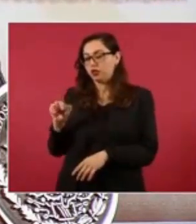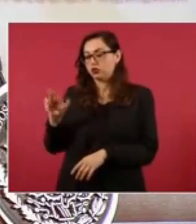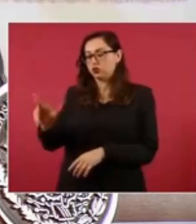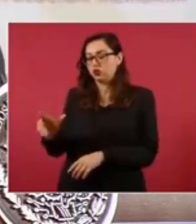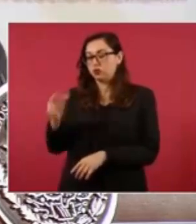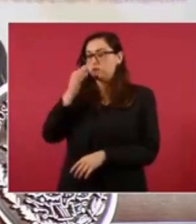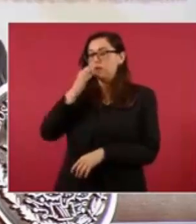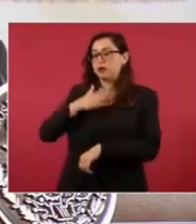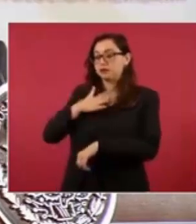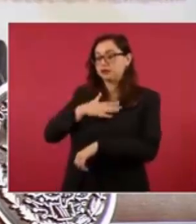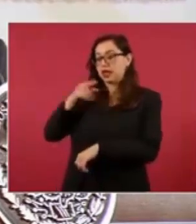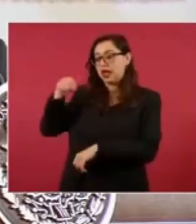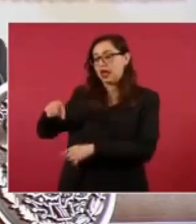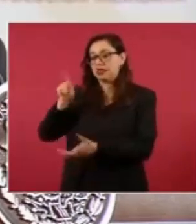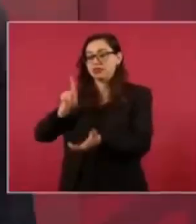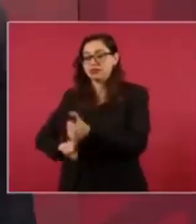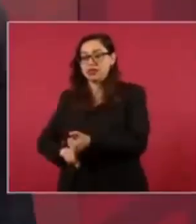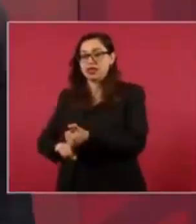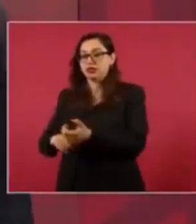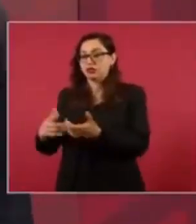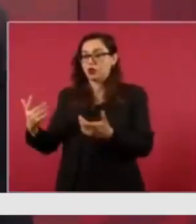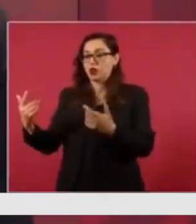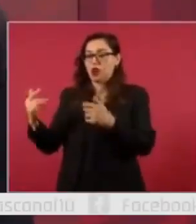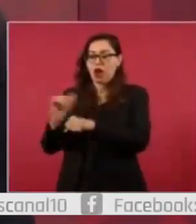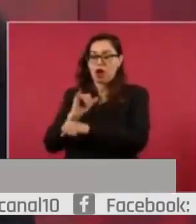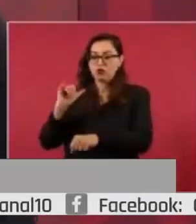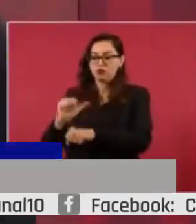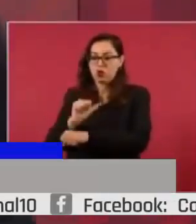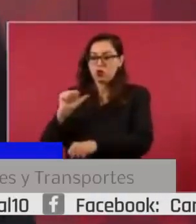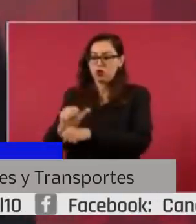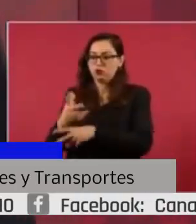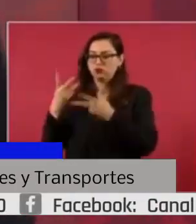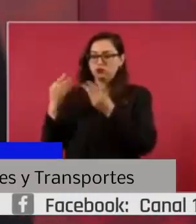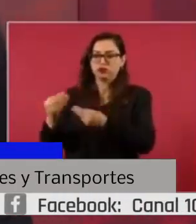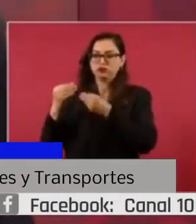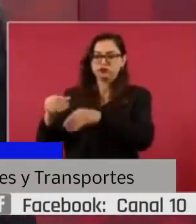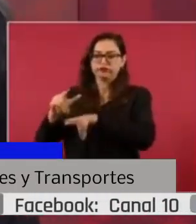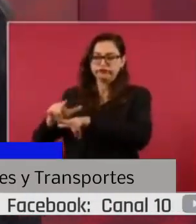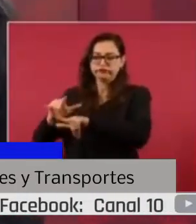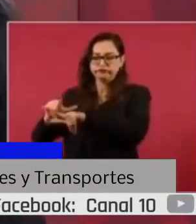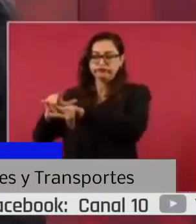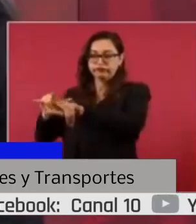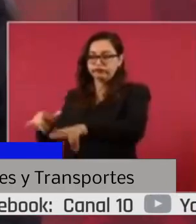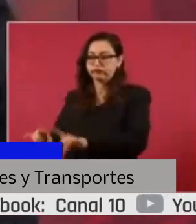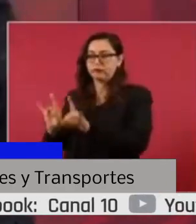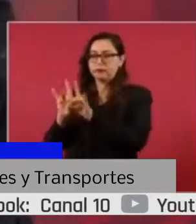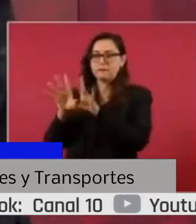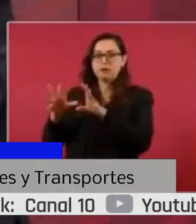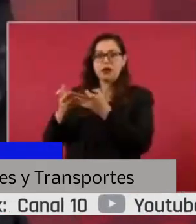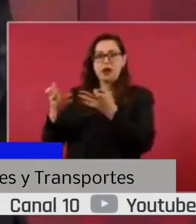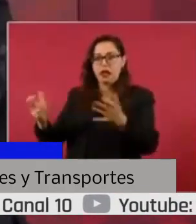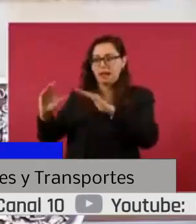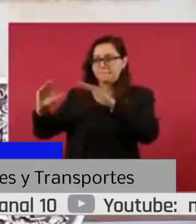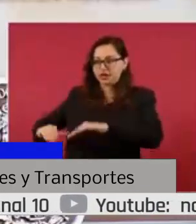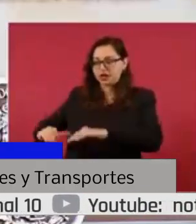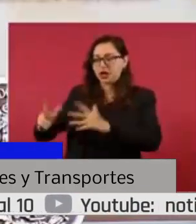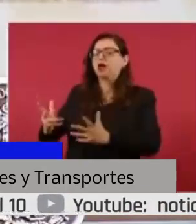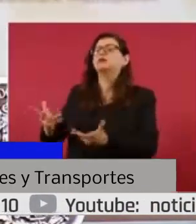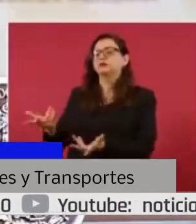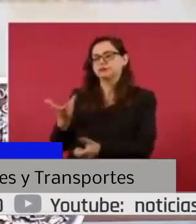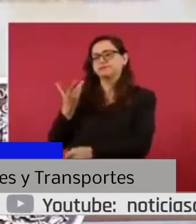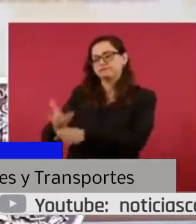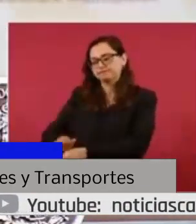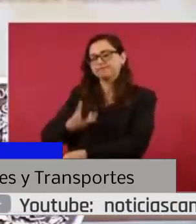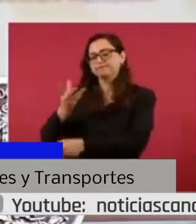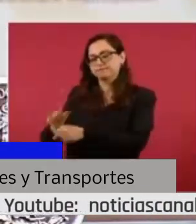los socavones que se habían generado por el tránsito ahí, ya los vamos a atender nosotros, presidente. Además, están las otras obras que se